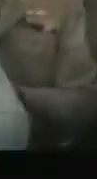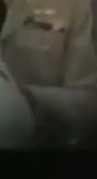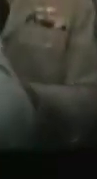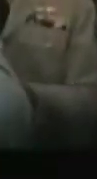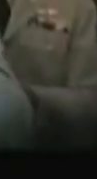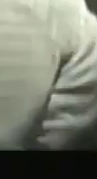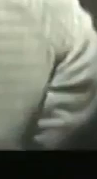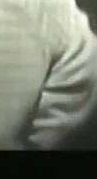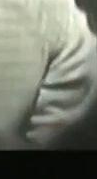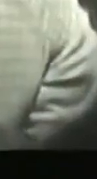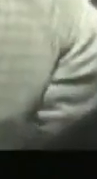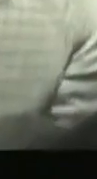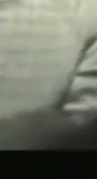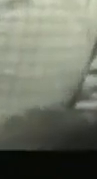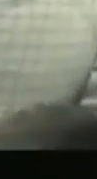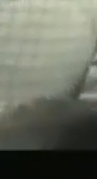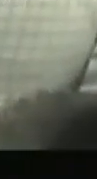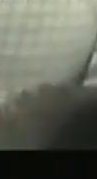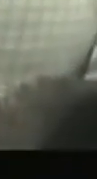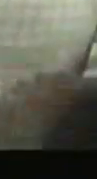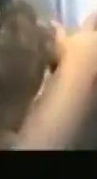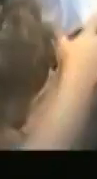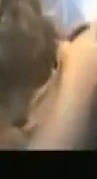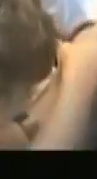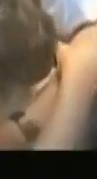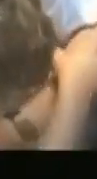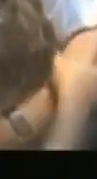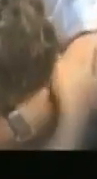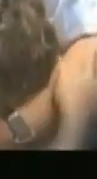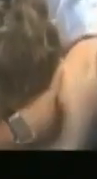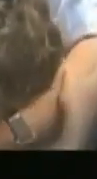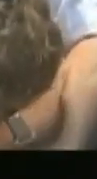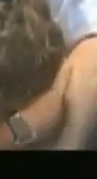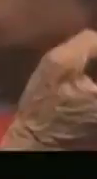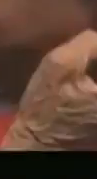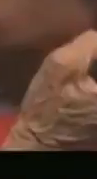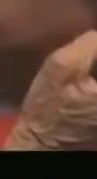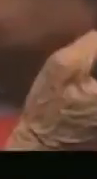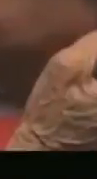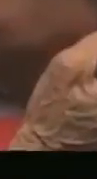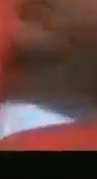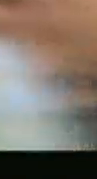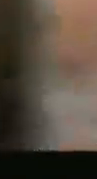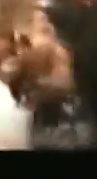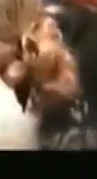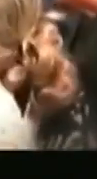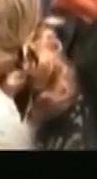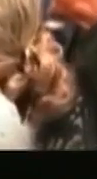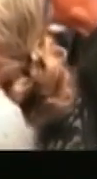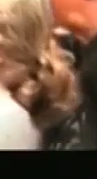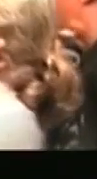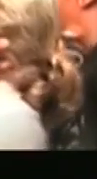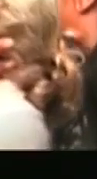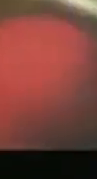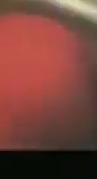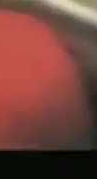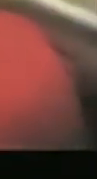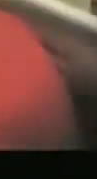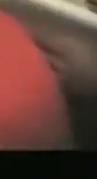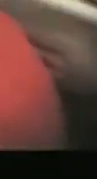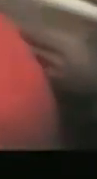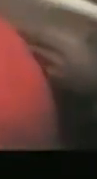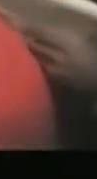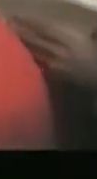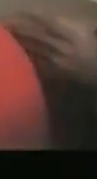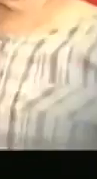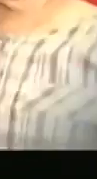El comandante Hugo Rafael Chávez Frías puso en marcha la gran misión en Amor Mayor. Aquí hubo, pues, sobre todo en el